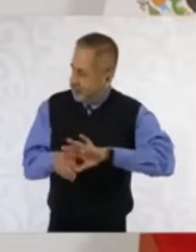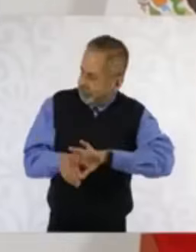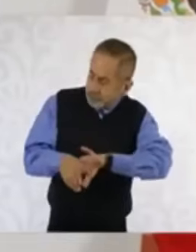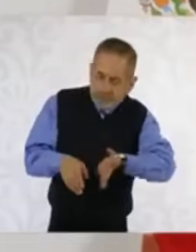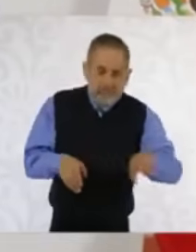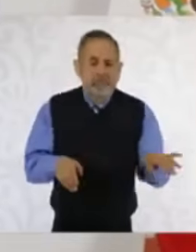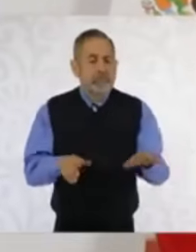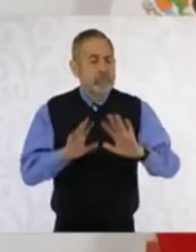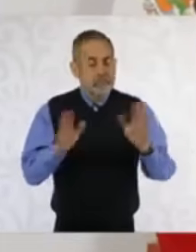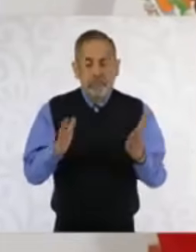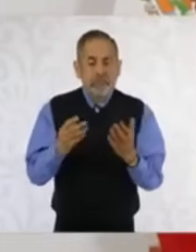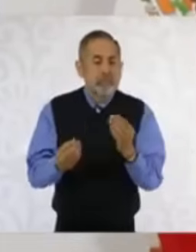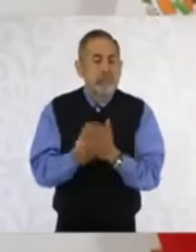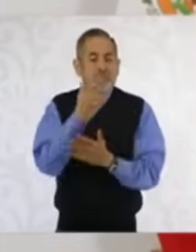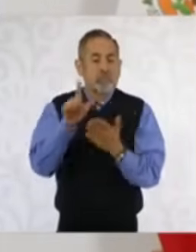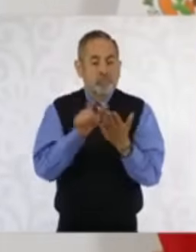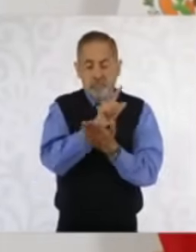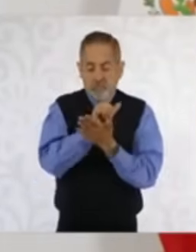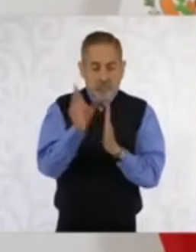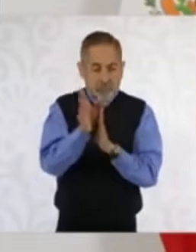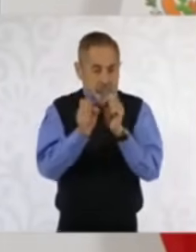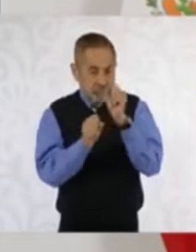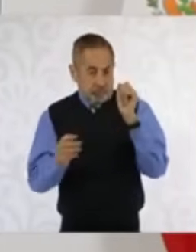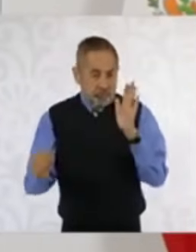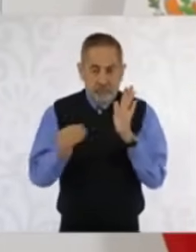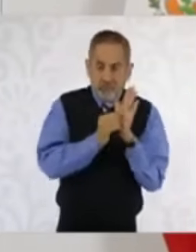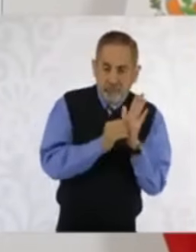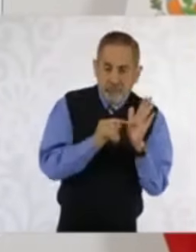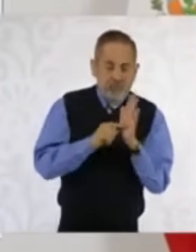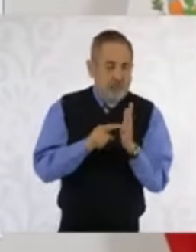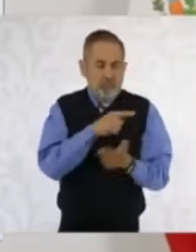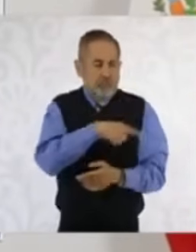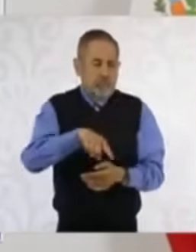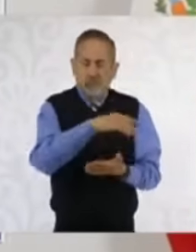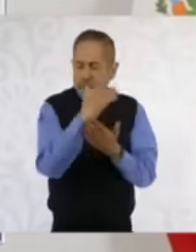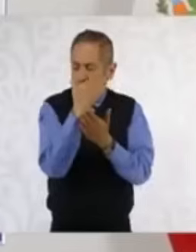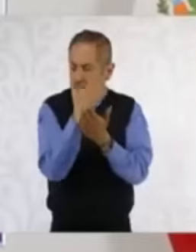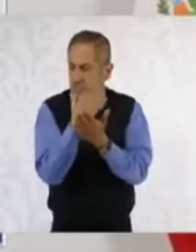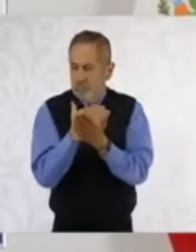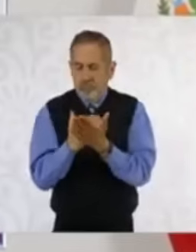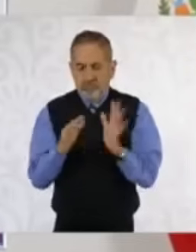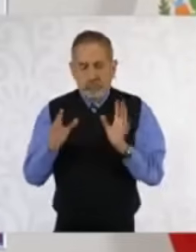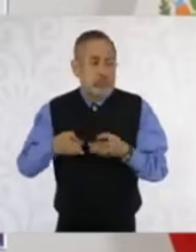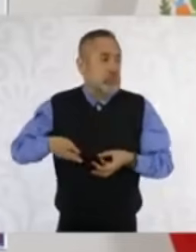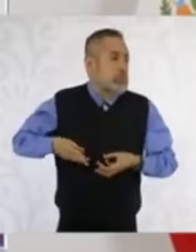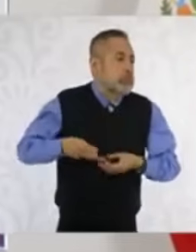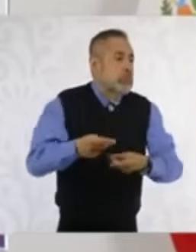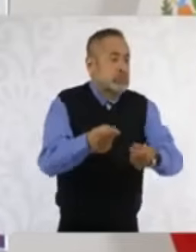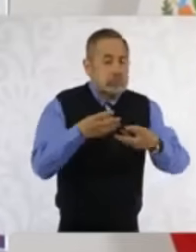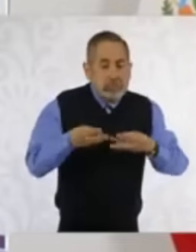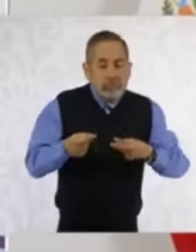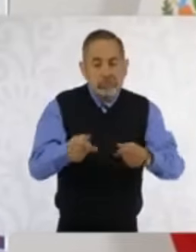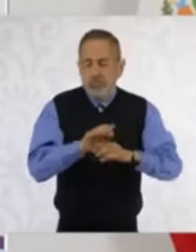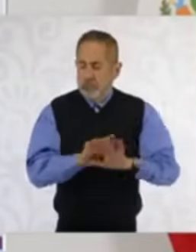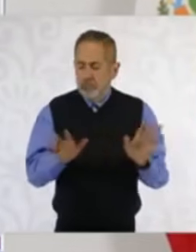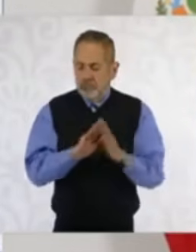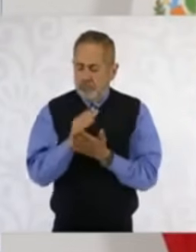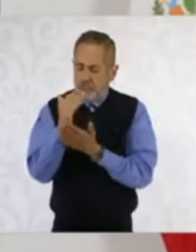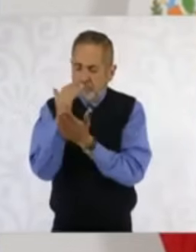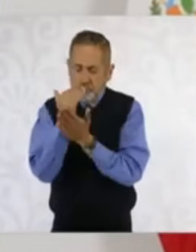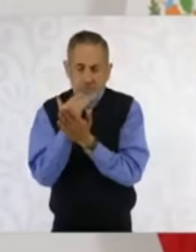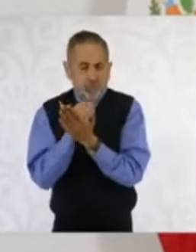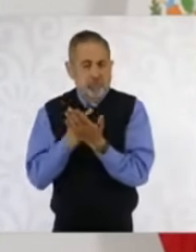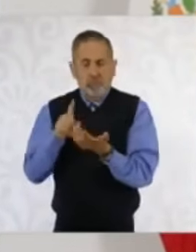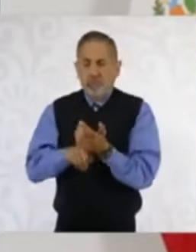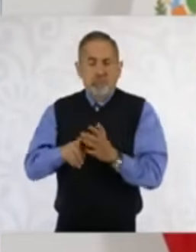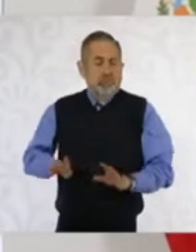factor de inflación que se determine al cierre de diciembre de 2024 y que se dará a conocer en el próximo mes de enero, a principios. Por lo pronto,